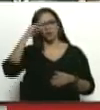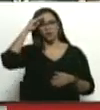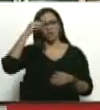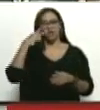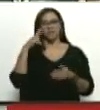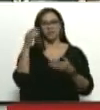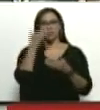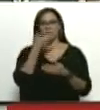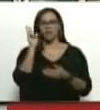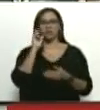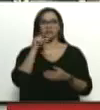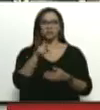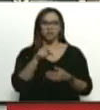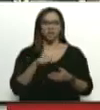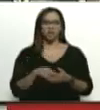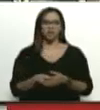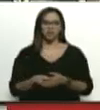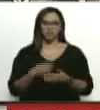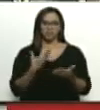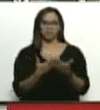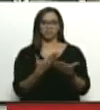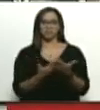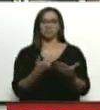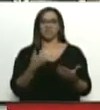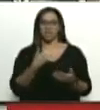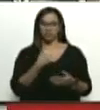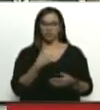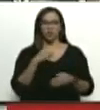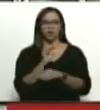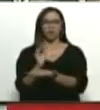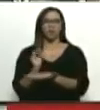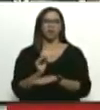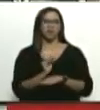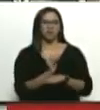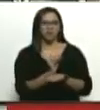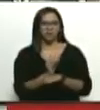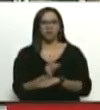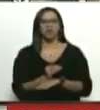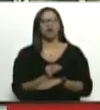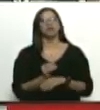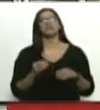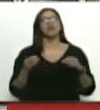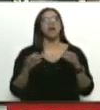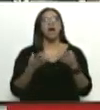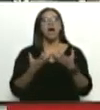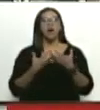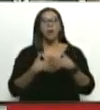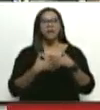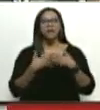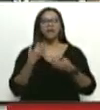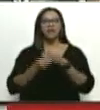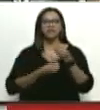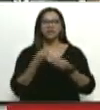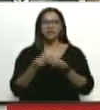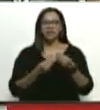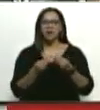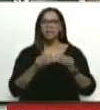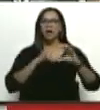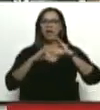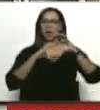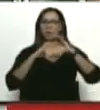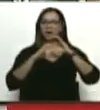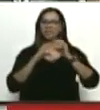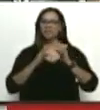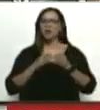de usted en que me propone sea yo el protector de la compañía que se va a establecer para la comunicación de los